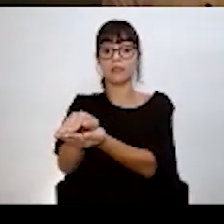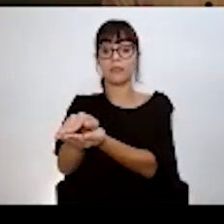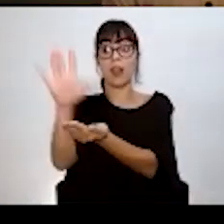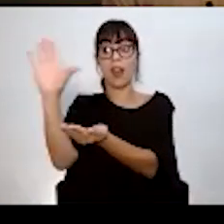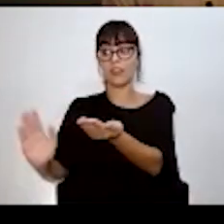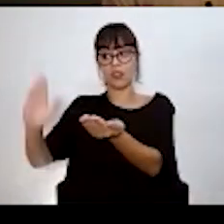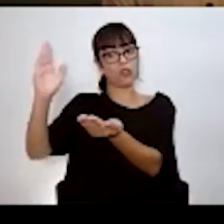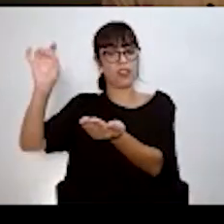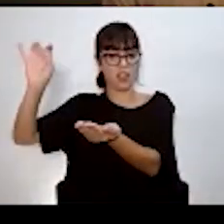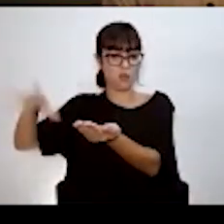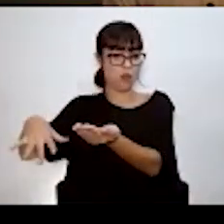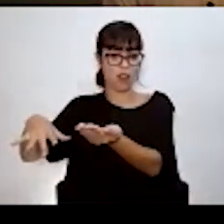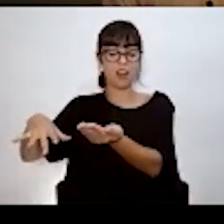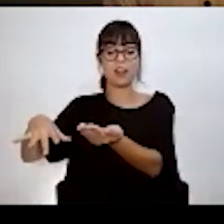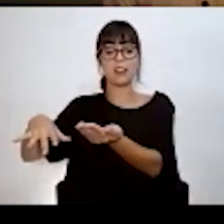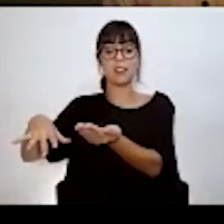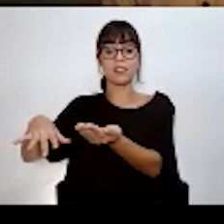África, nos lleva a pensar